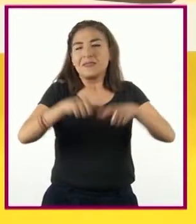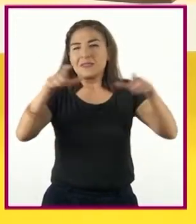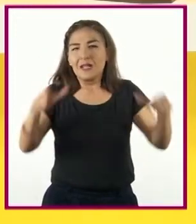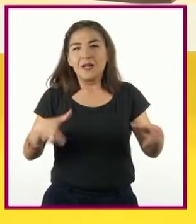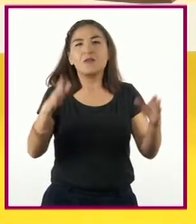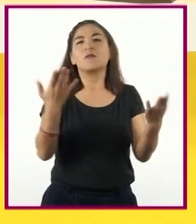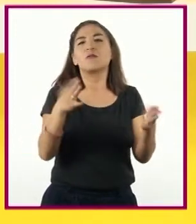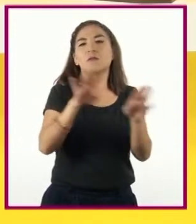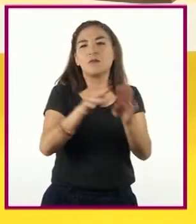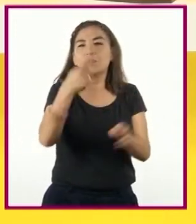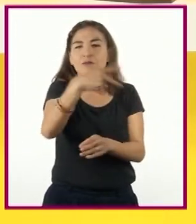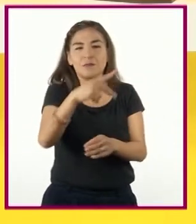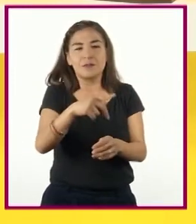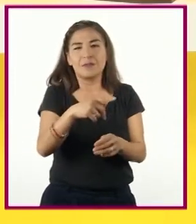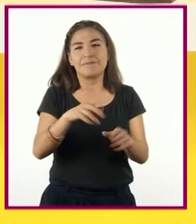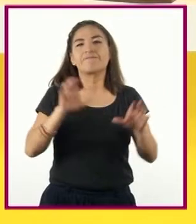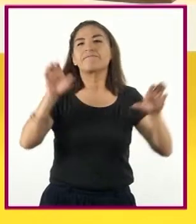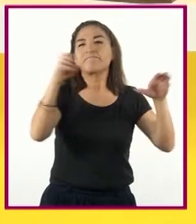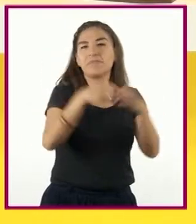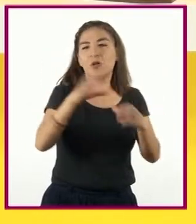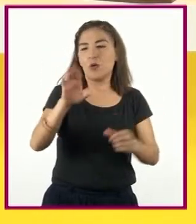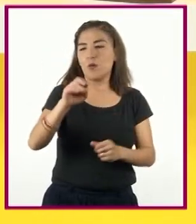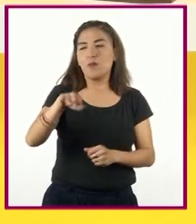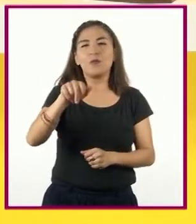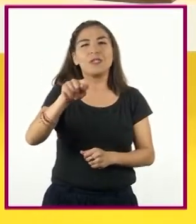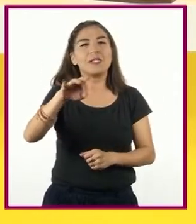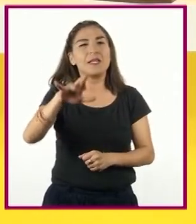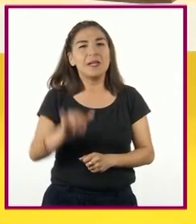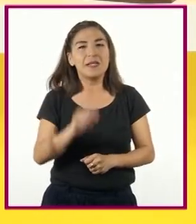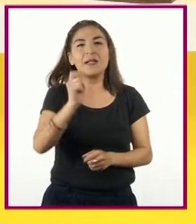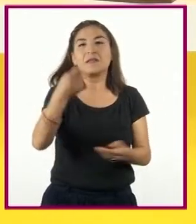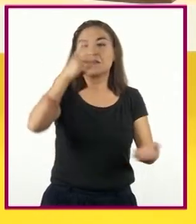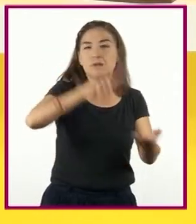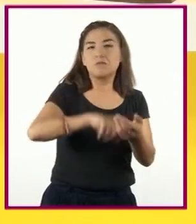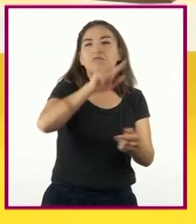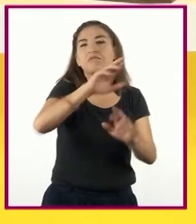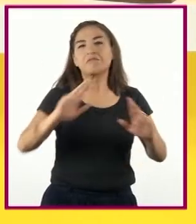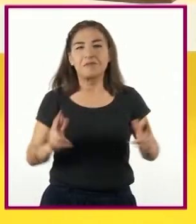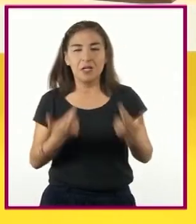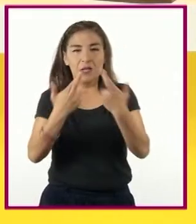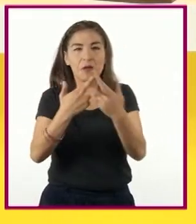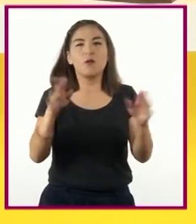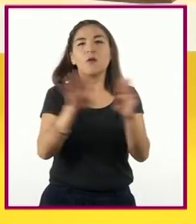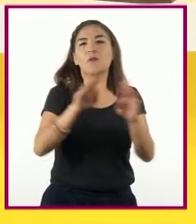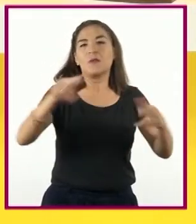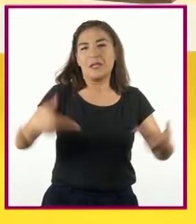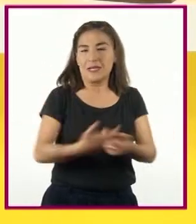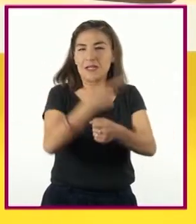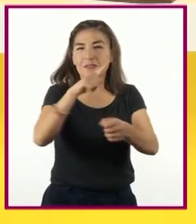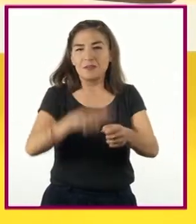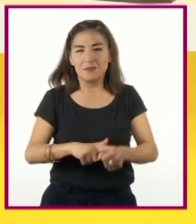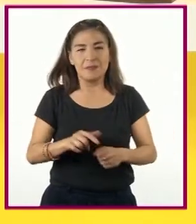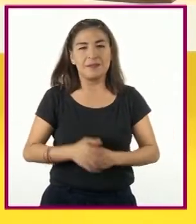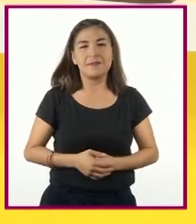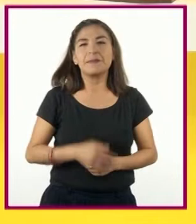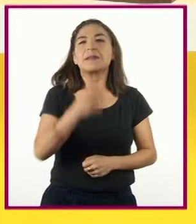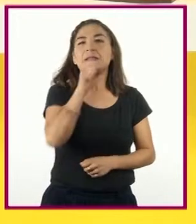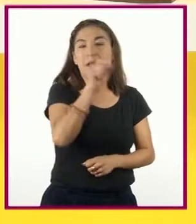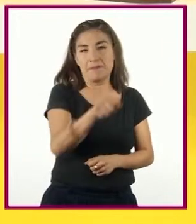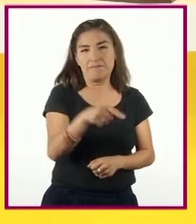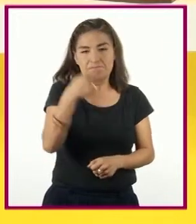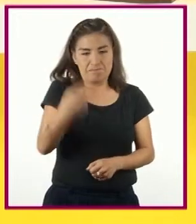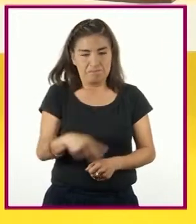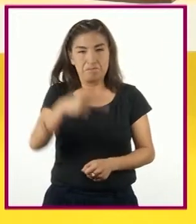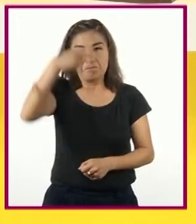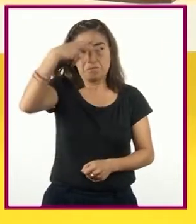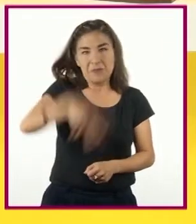también una identidad comunitaria, una identidad étnica o una identidad nacional, como el hecho de ser mexicana